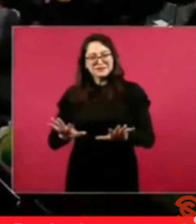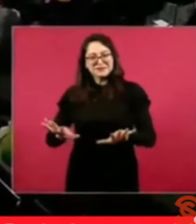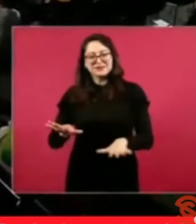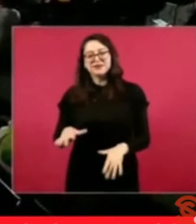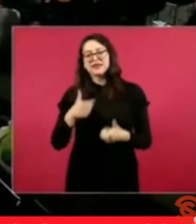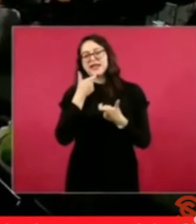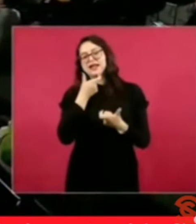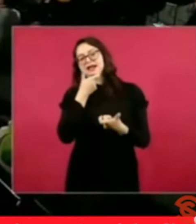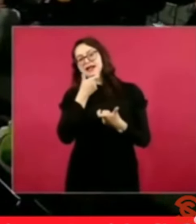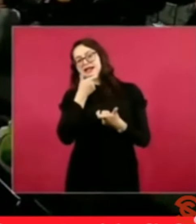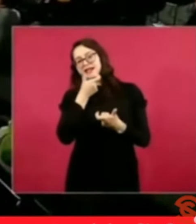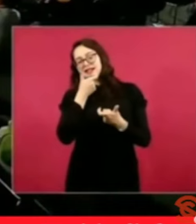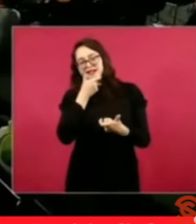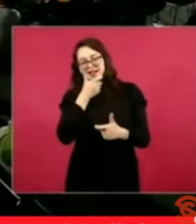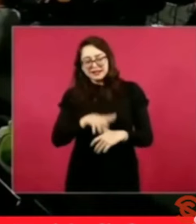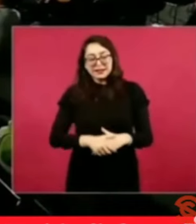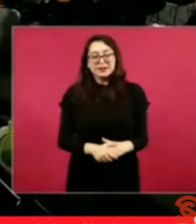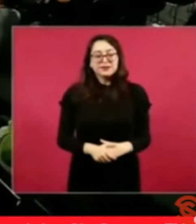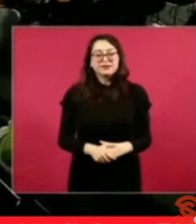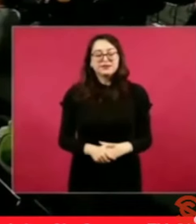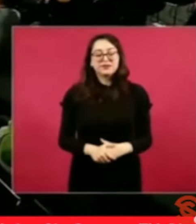Bien, ¿eh?